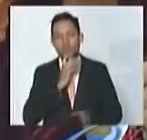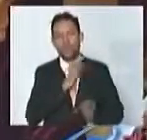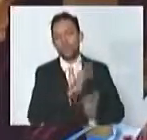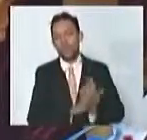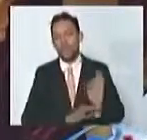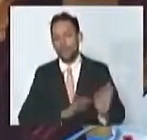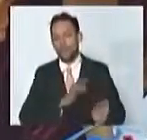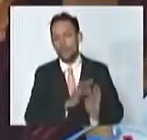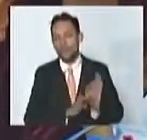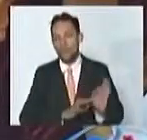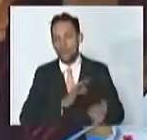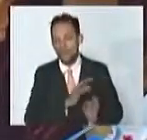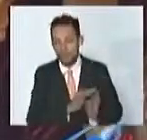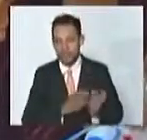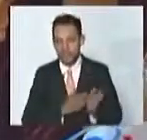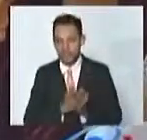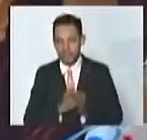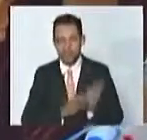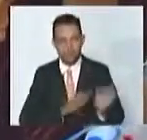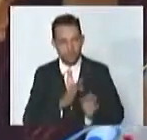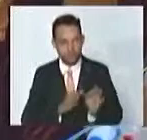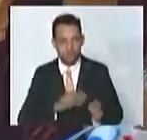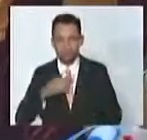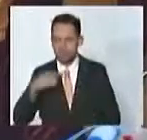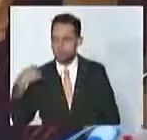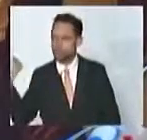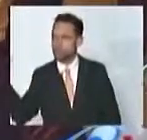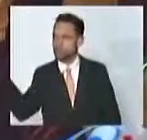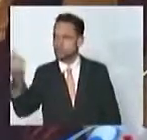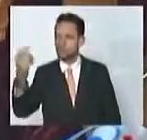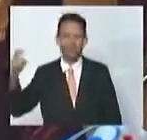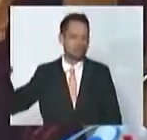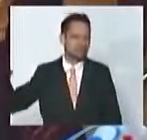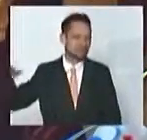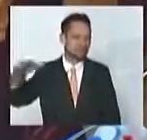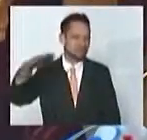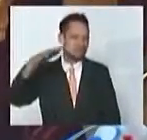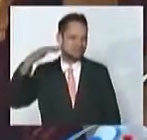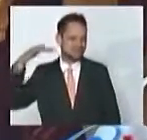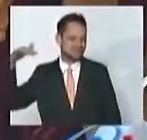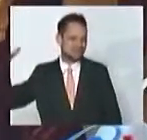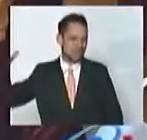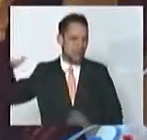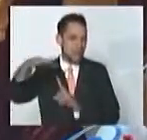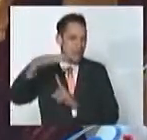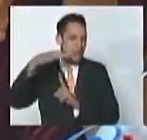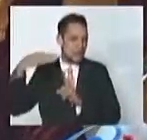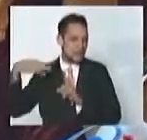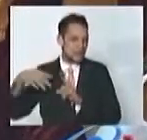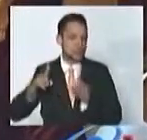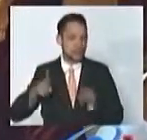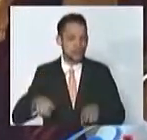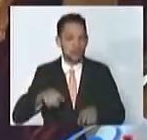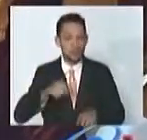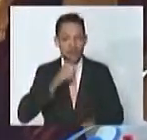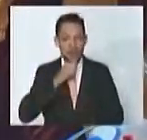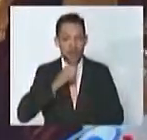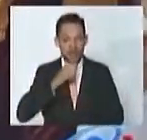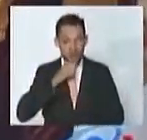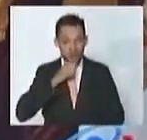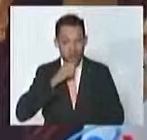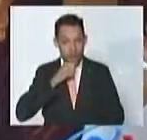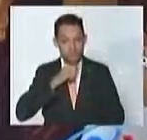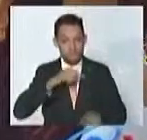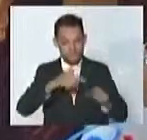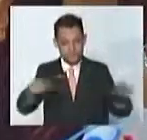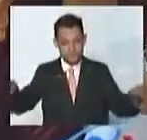uno de, pues, de todos los medios externos, del ruido, pero también del agua. Aquí ya uno obviamente se